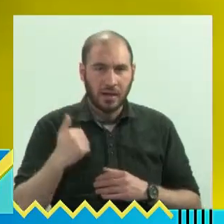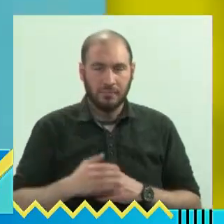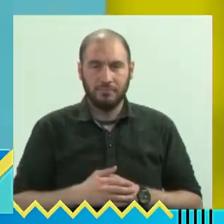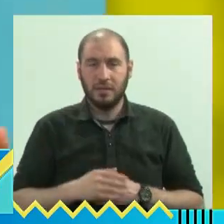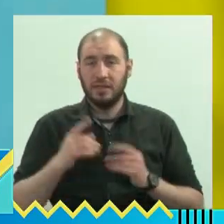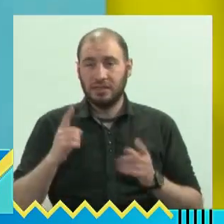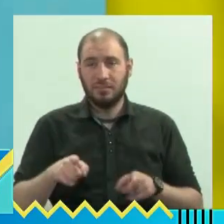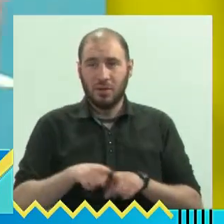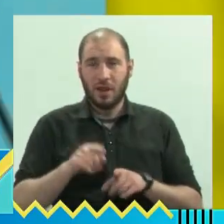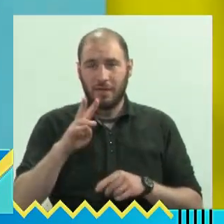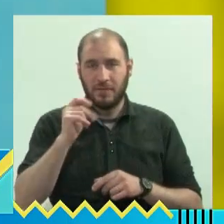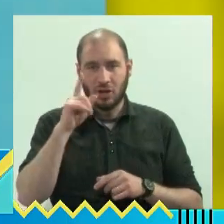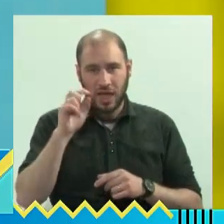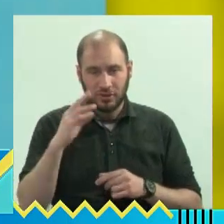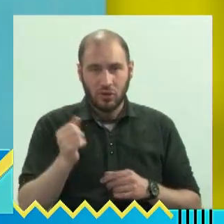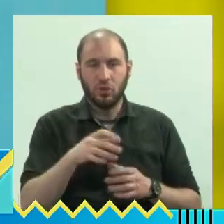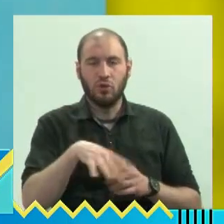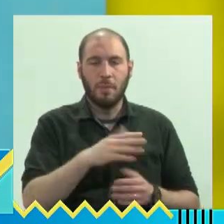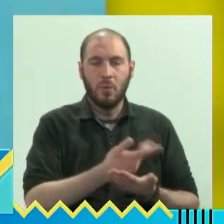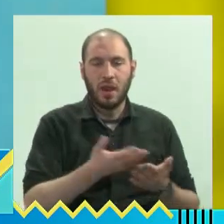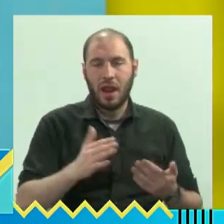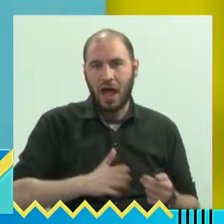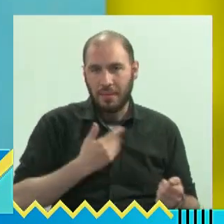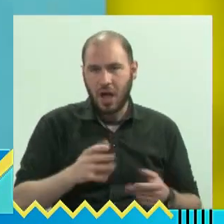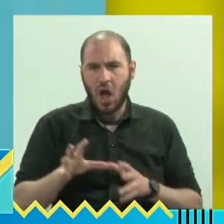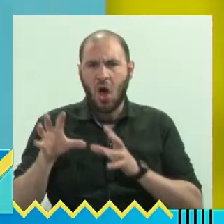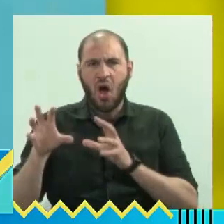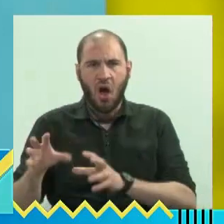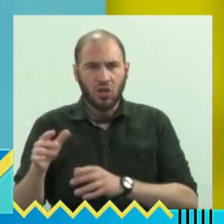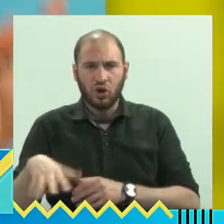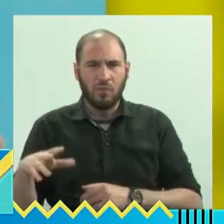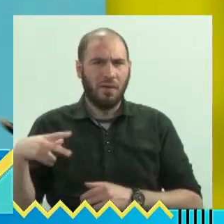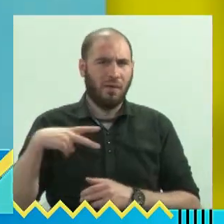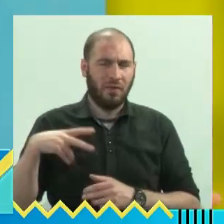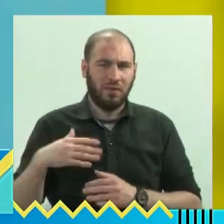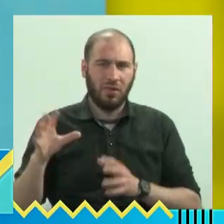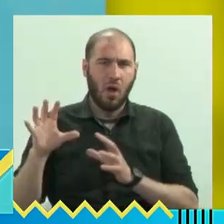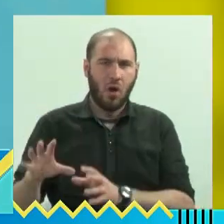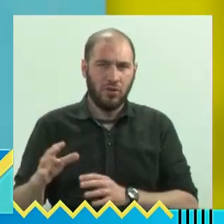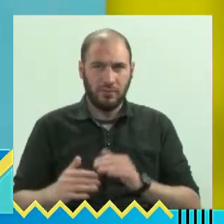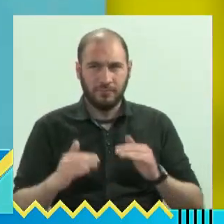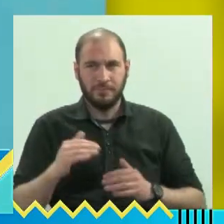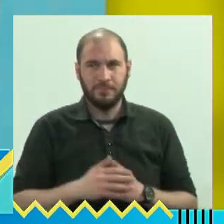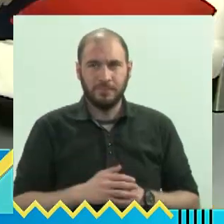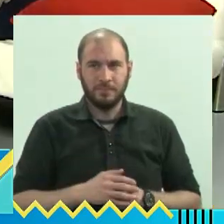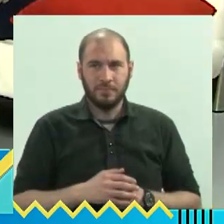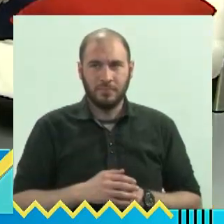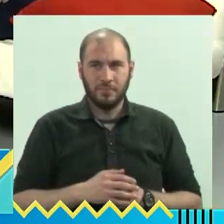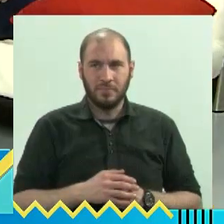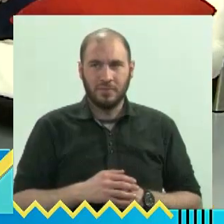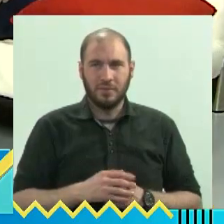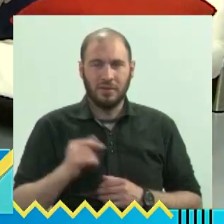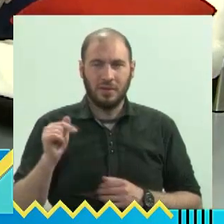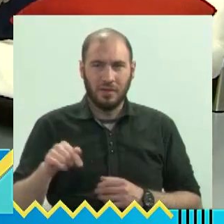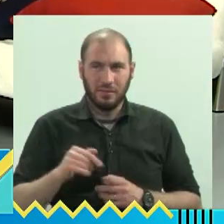lo mismo pasaba con Mairoleto, ¿no? Amado por las clases populares y odiado por las clases altas, si se quiere, en algún punto, ¿no? Eso, es querido